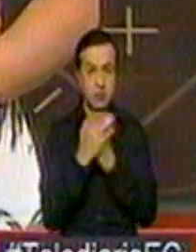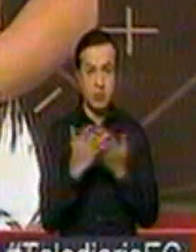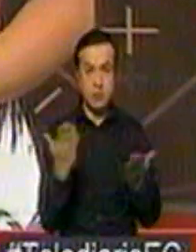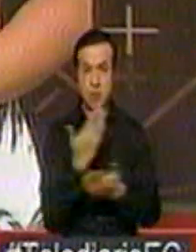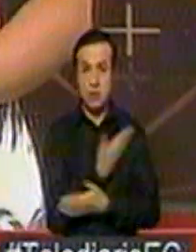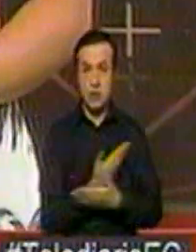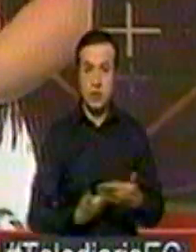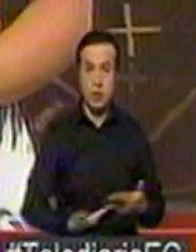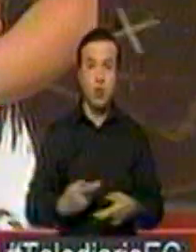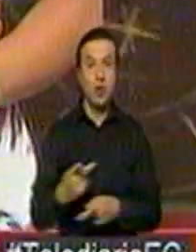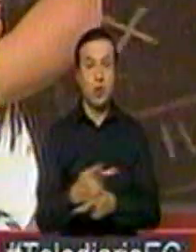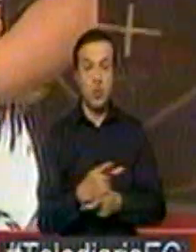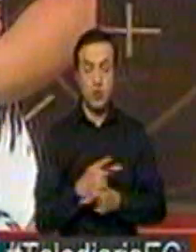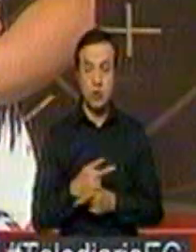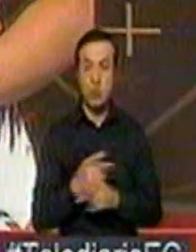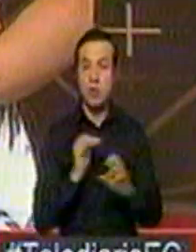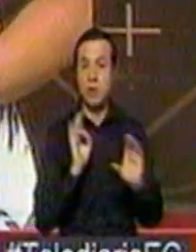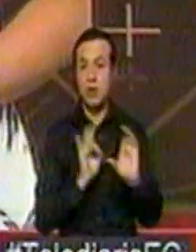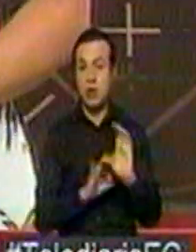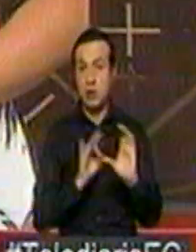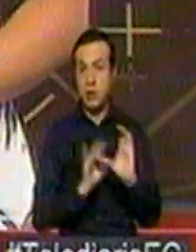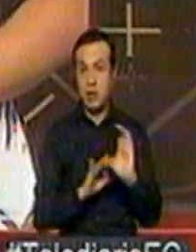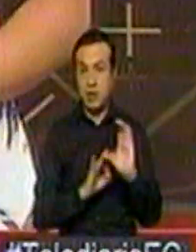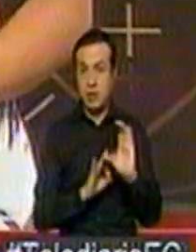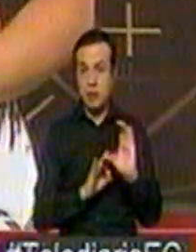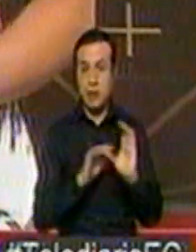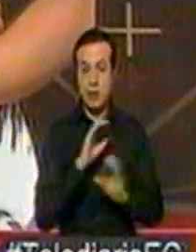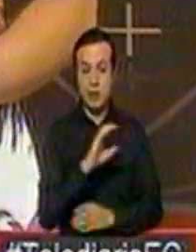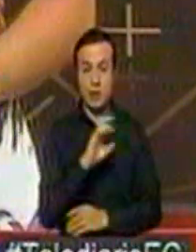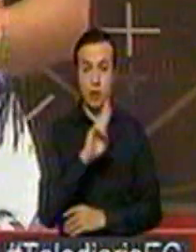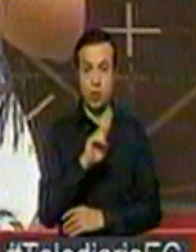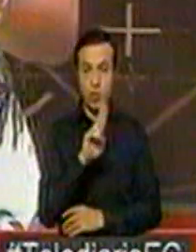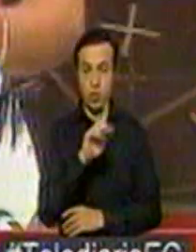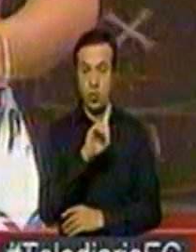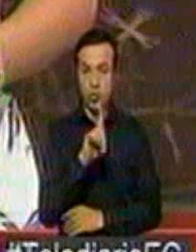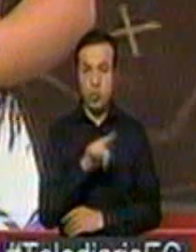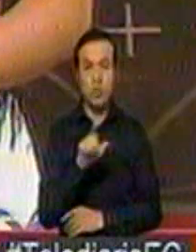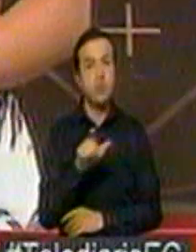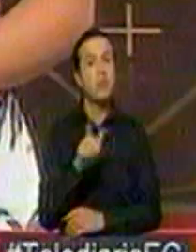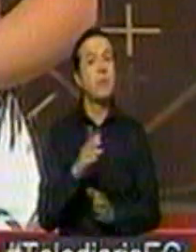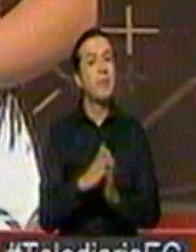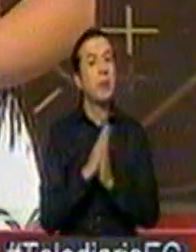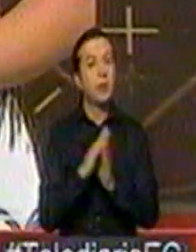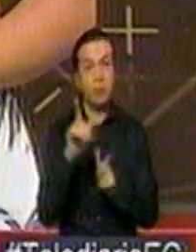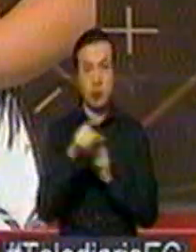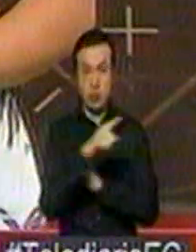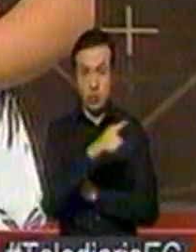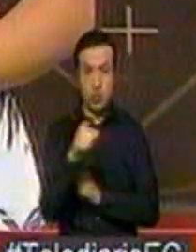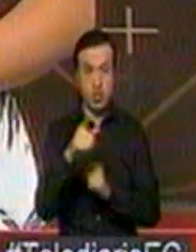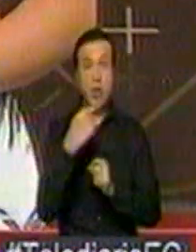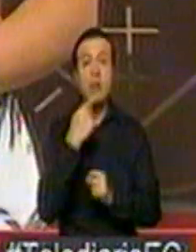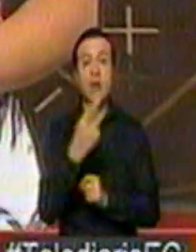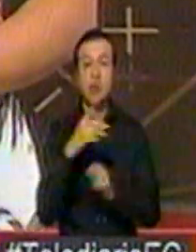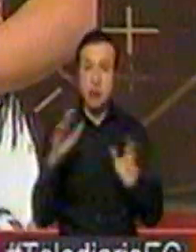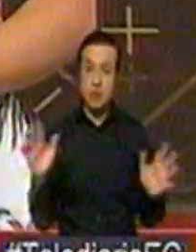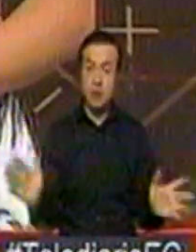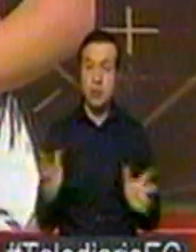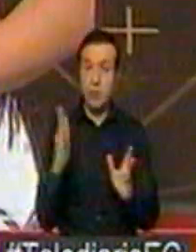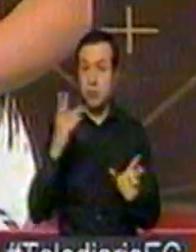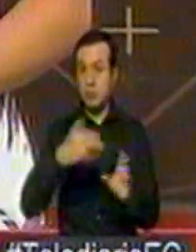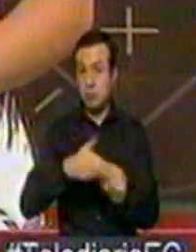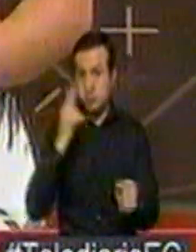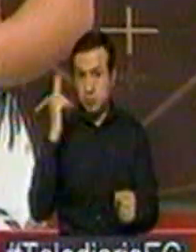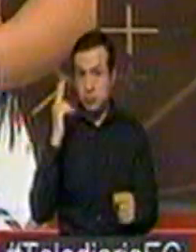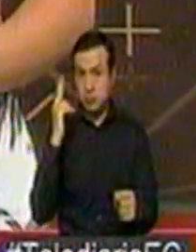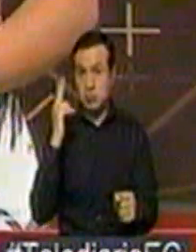presidente del Consejo de Participación Ciudadana y Control Social, Cristian Cruz, pidió a los actores que impulsan la eliminación del organismo a